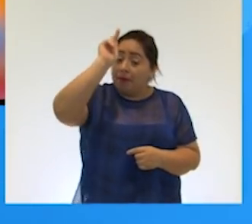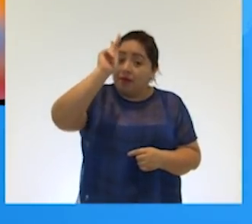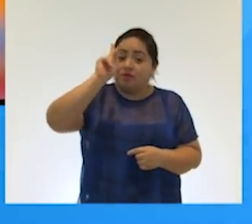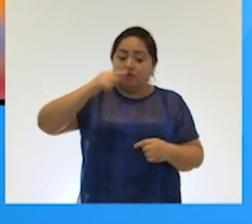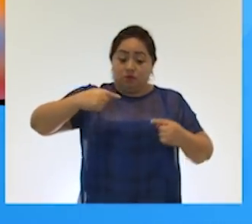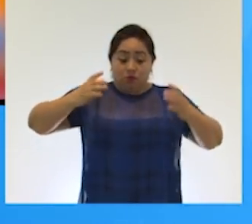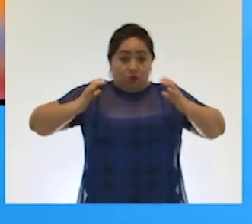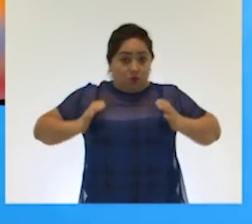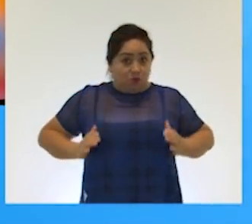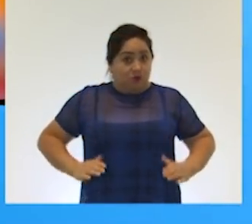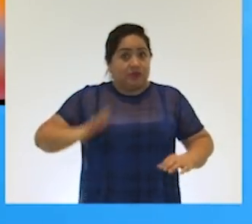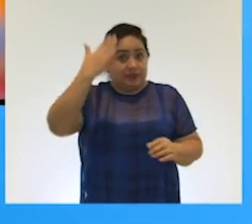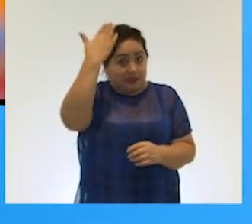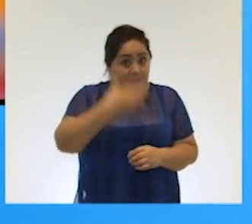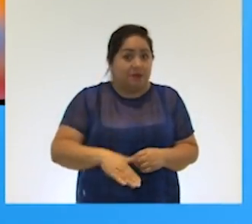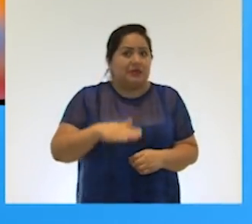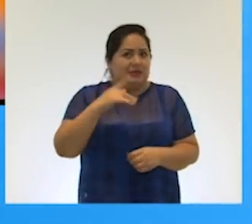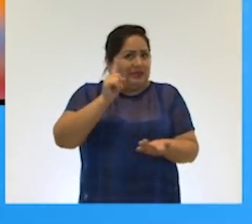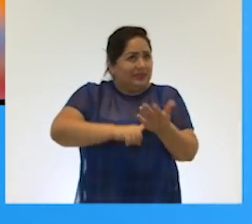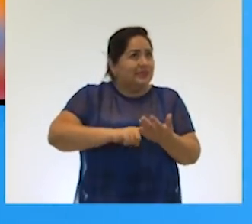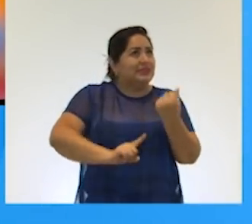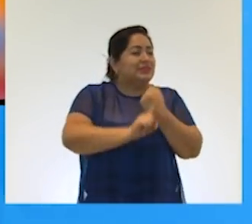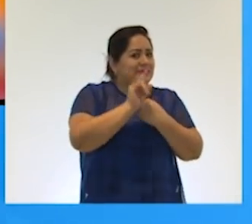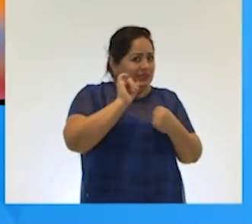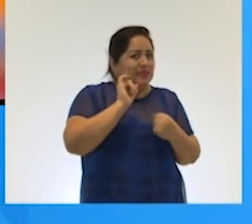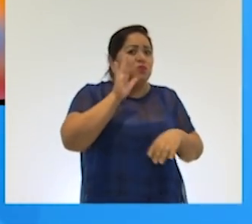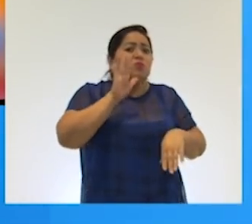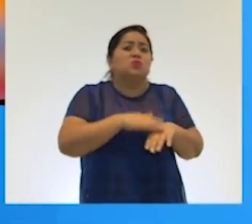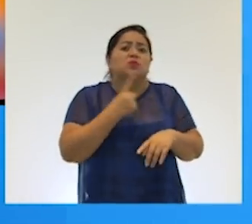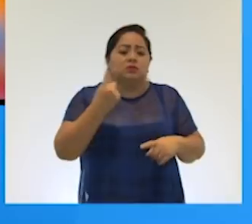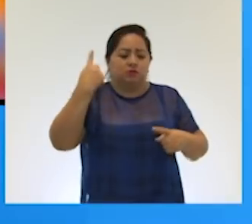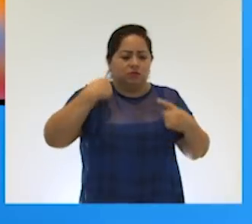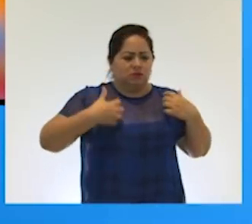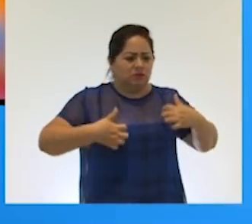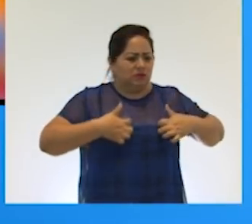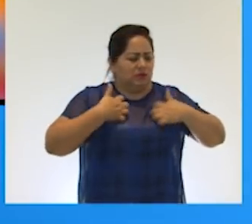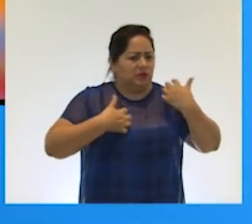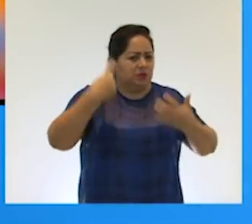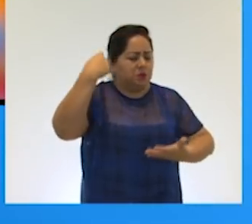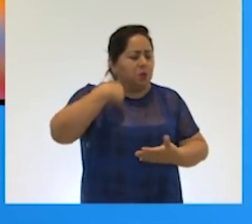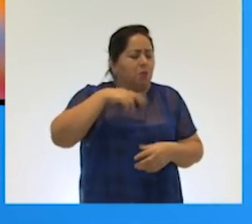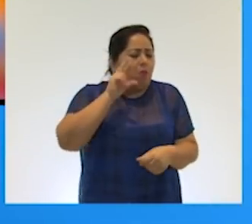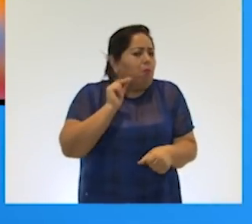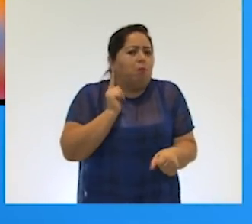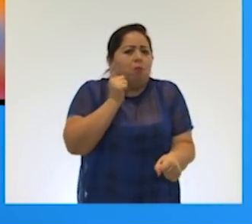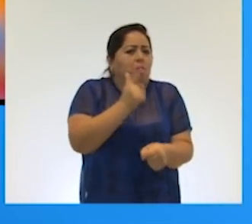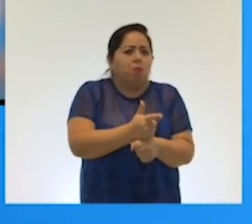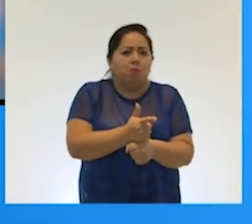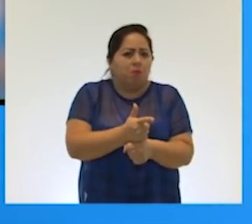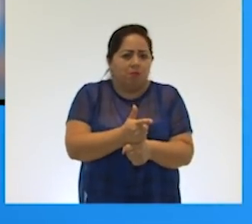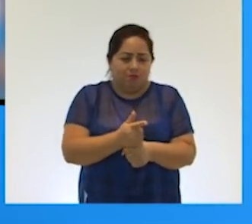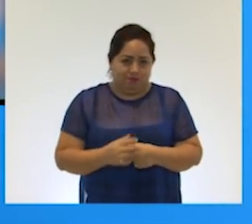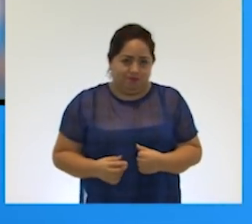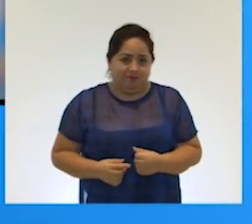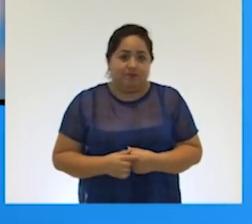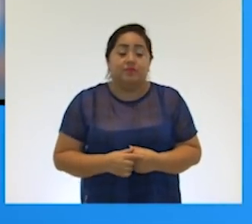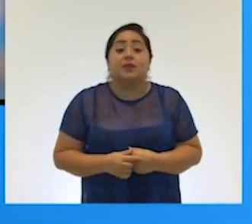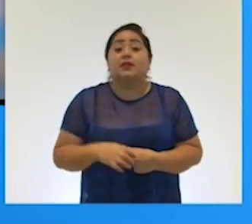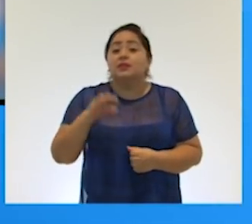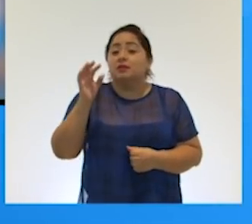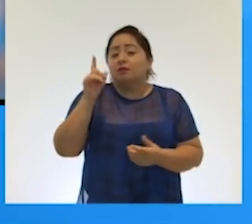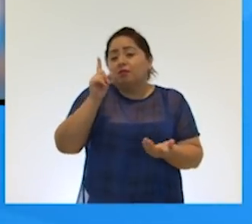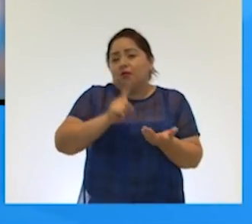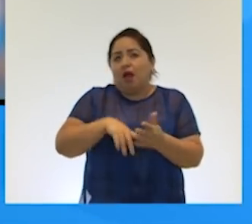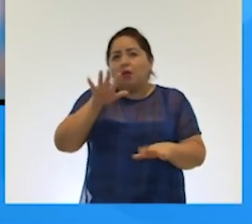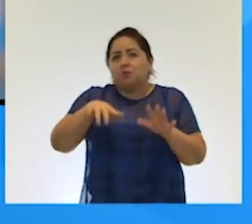nuestro cuerpo sabe que nos afectan porque alteran nuestro estado de ánimo inconscientemente. O sea, sin